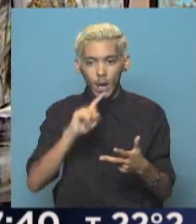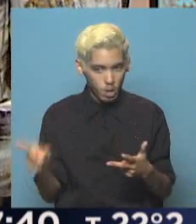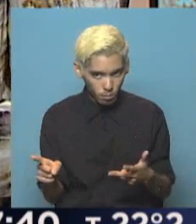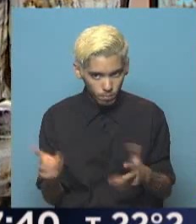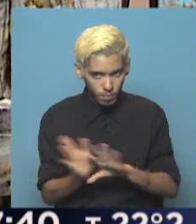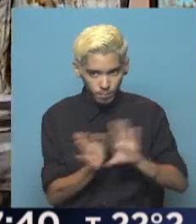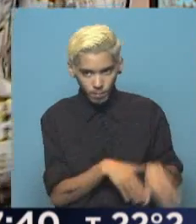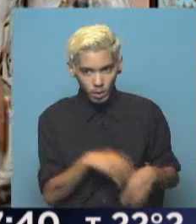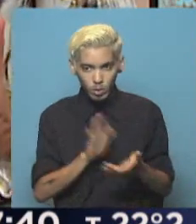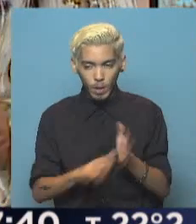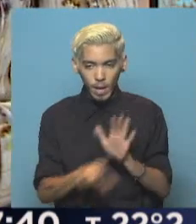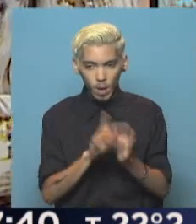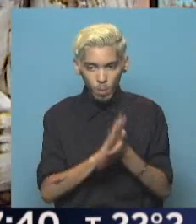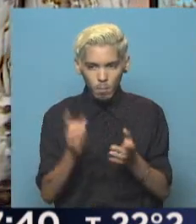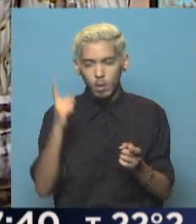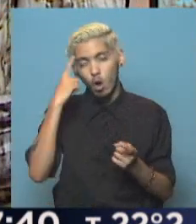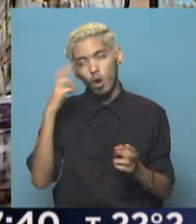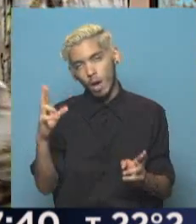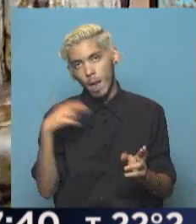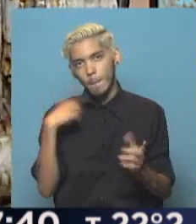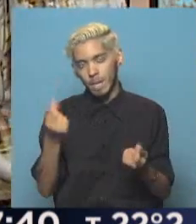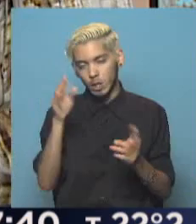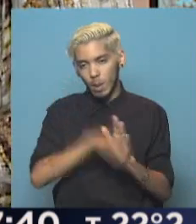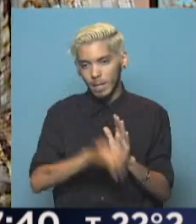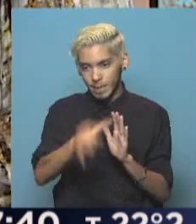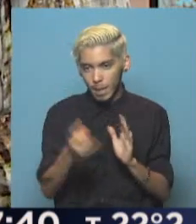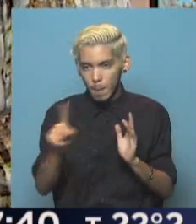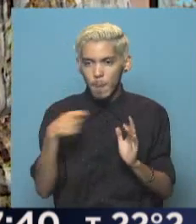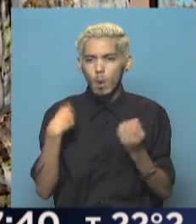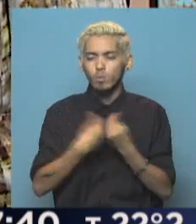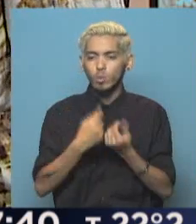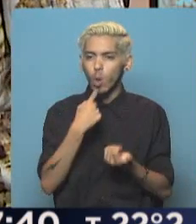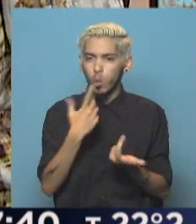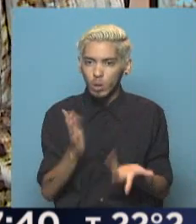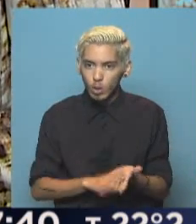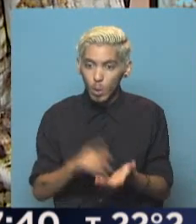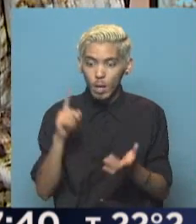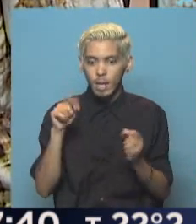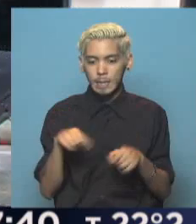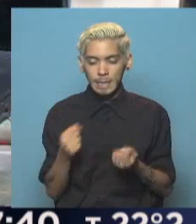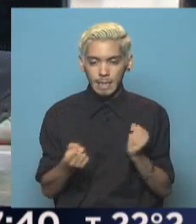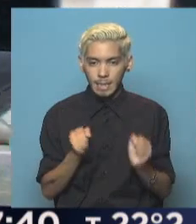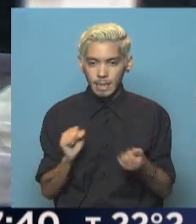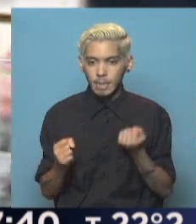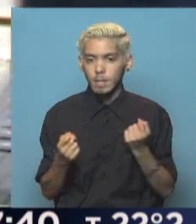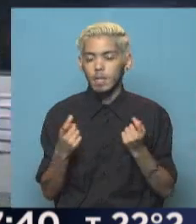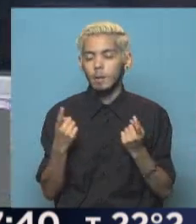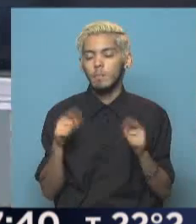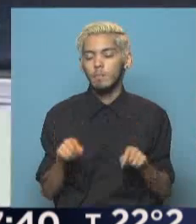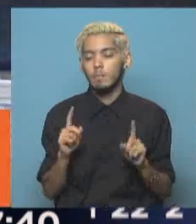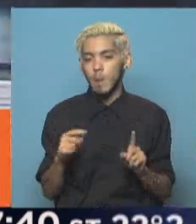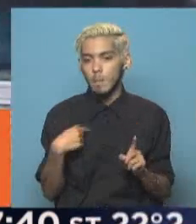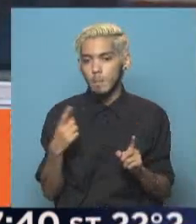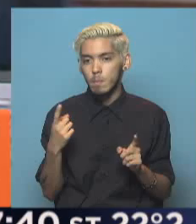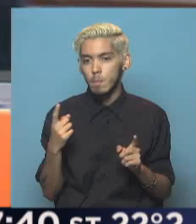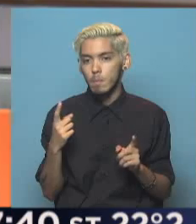quedan afuera de esta medida? Claro, se espera que los precios bajen, como decíamos, pero hay mucha inquietud en la industria nacional. La